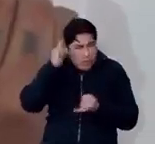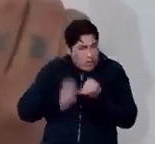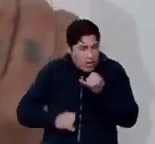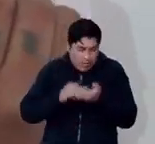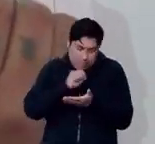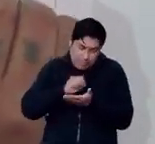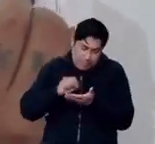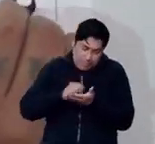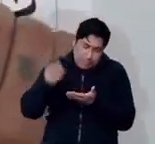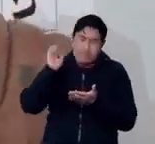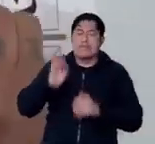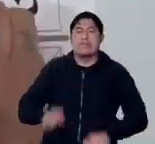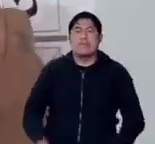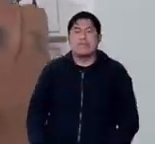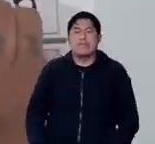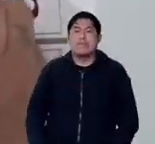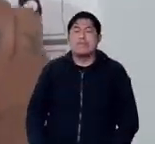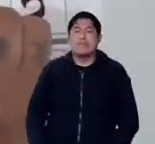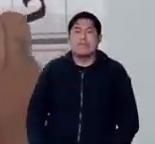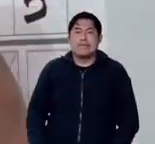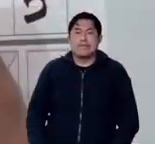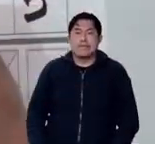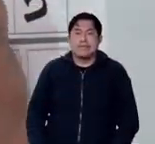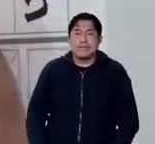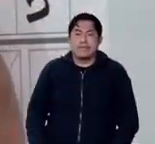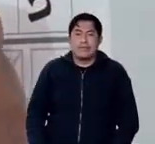al final de la fila correspondiente.